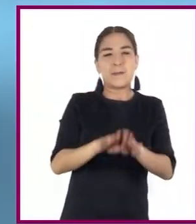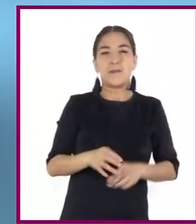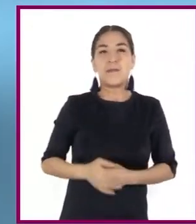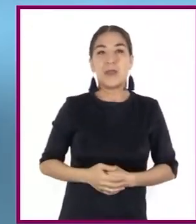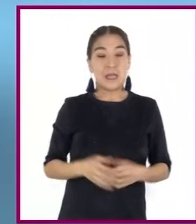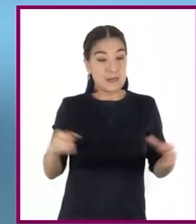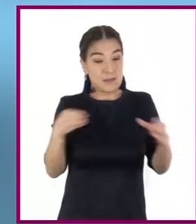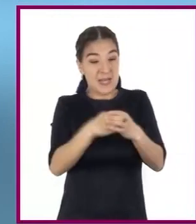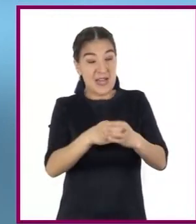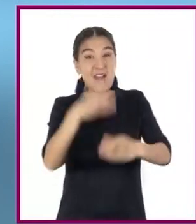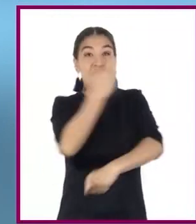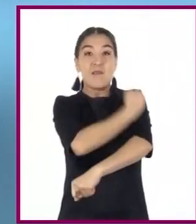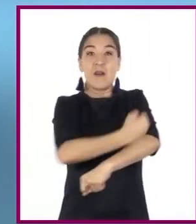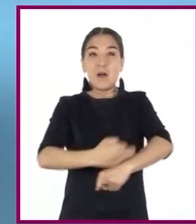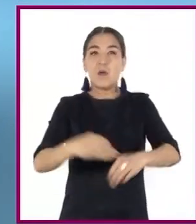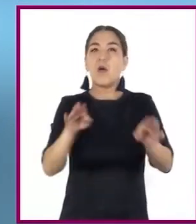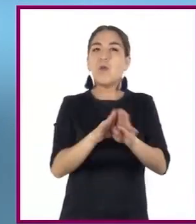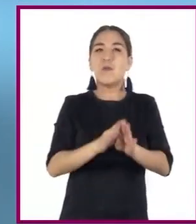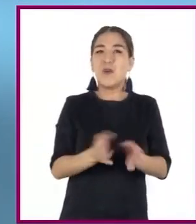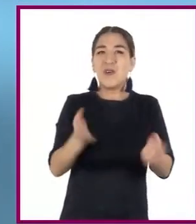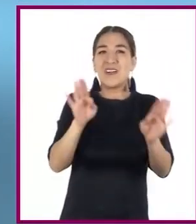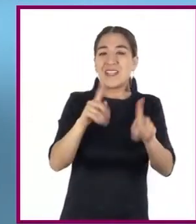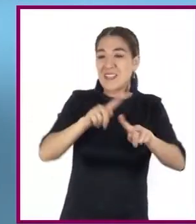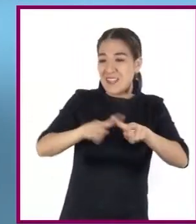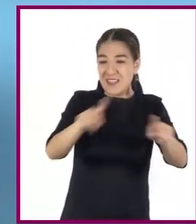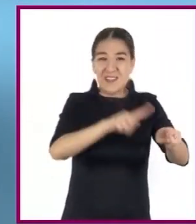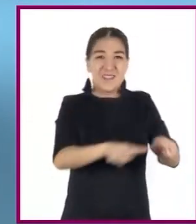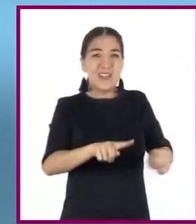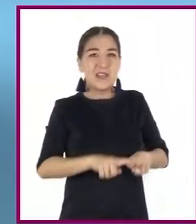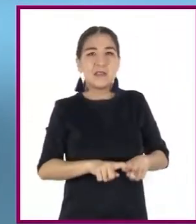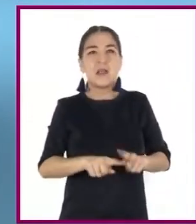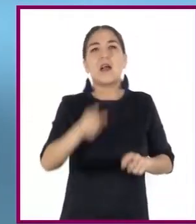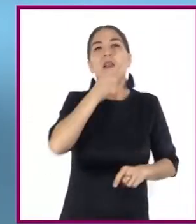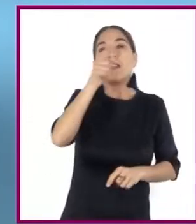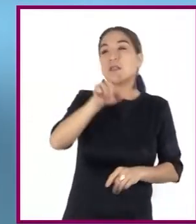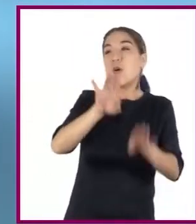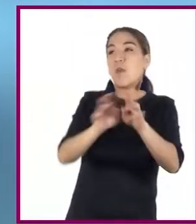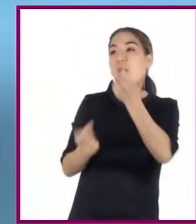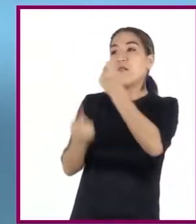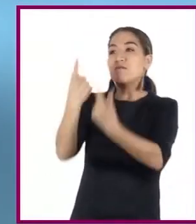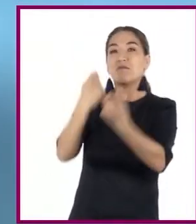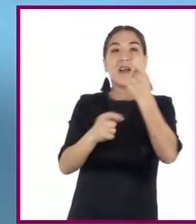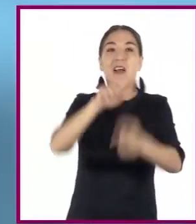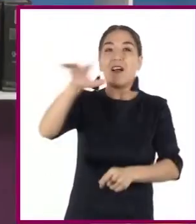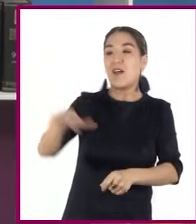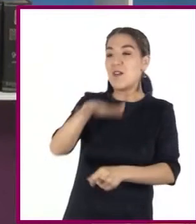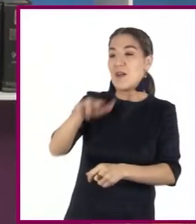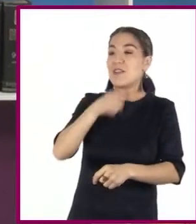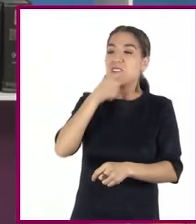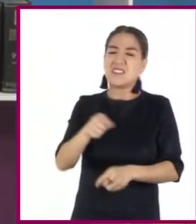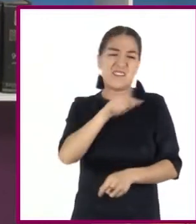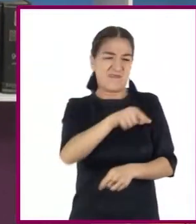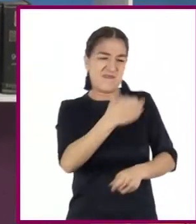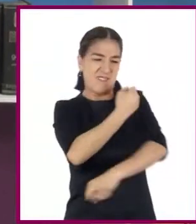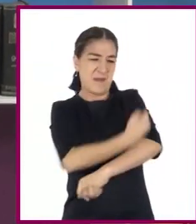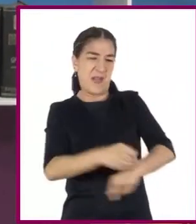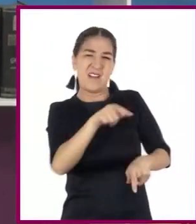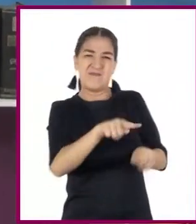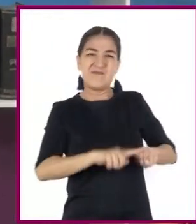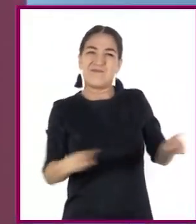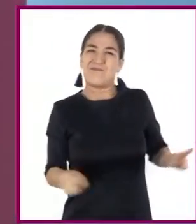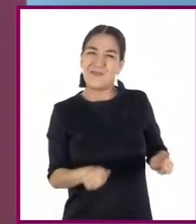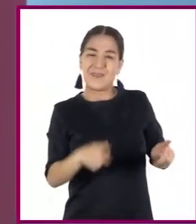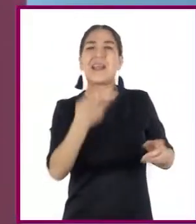una familia que no es nuclear van ligados de los estereotipos del contexto social. Es muy